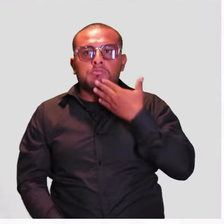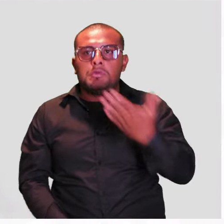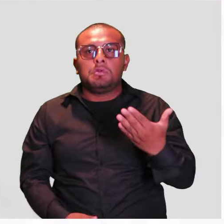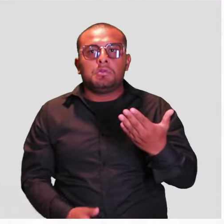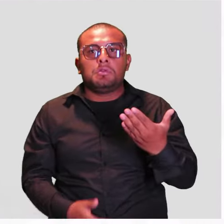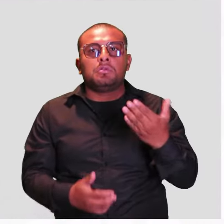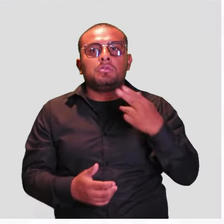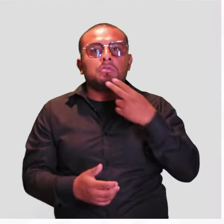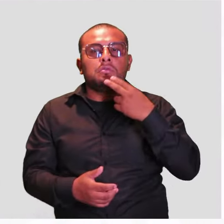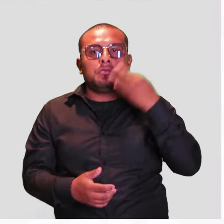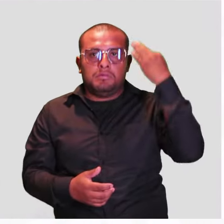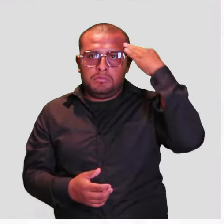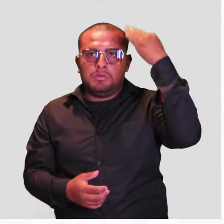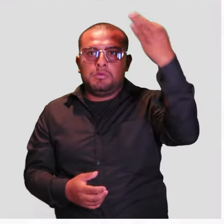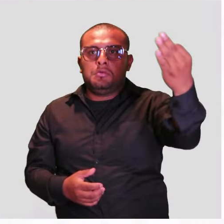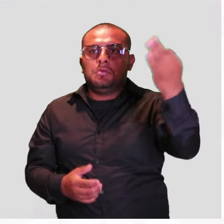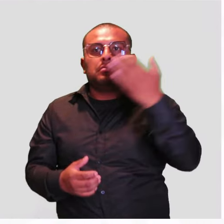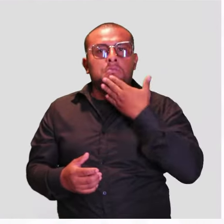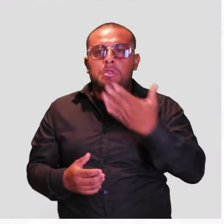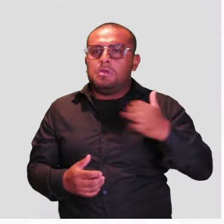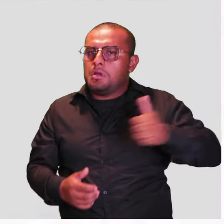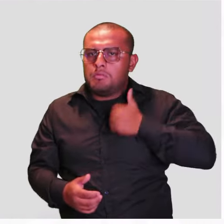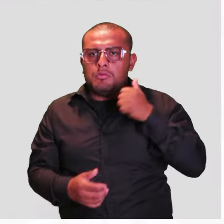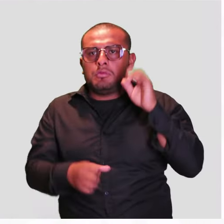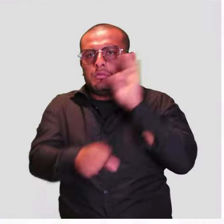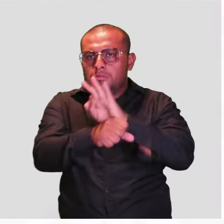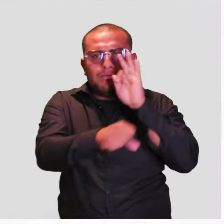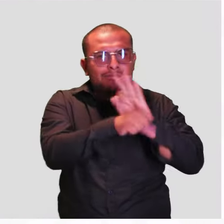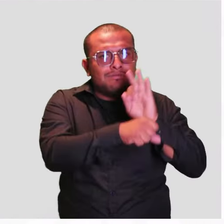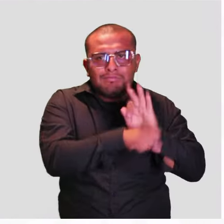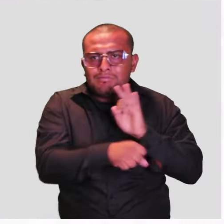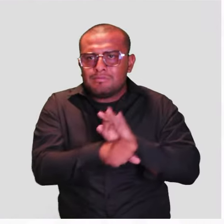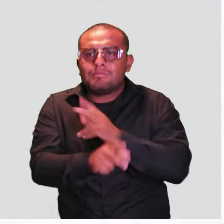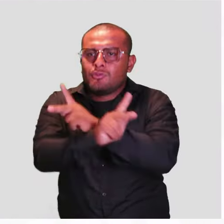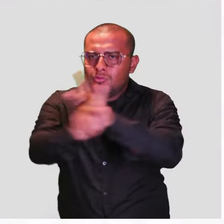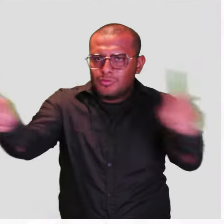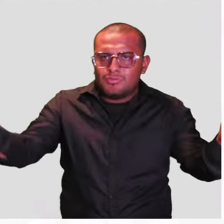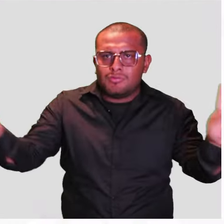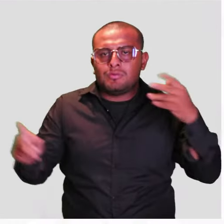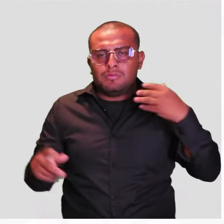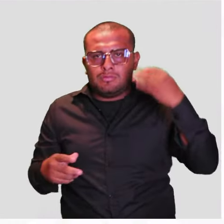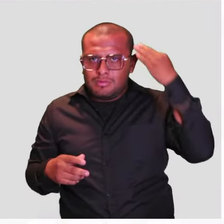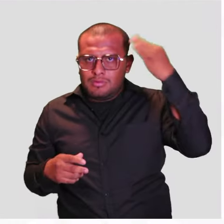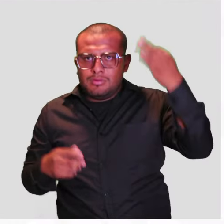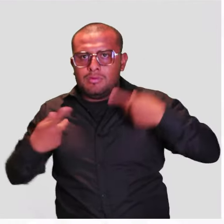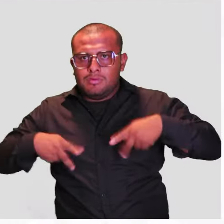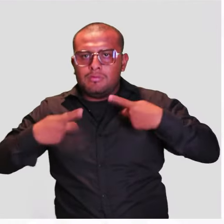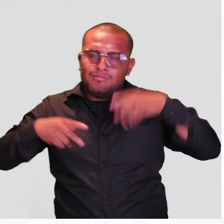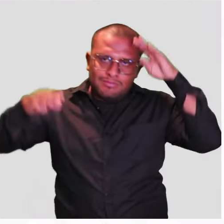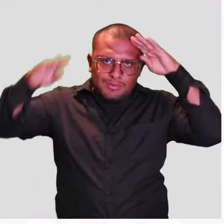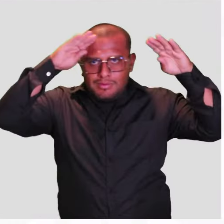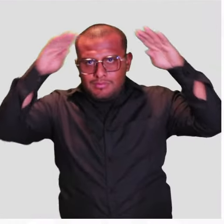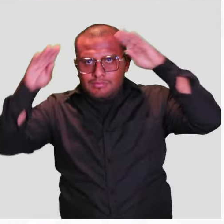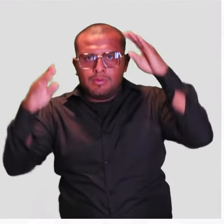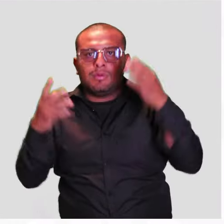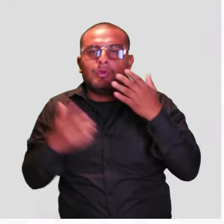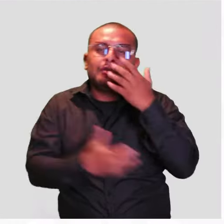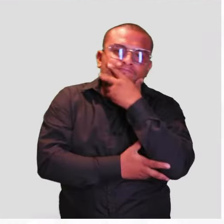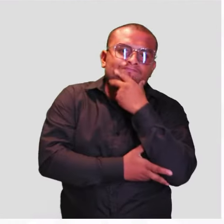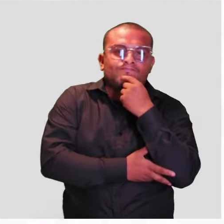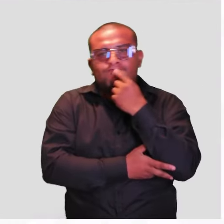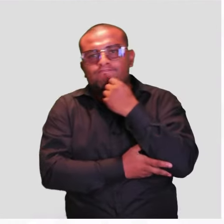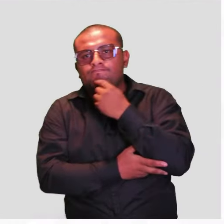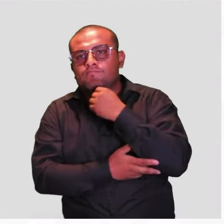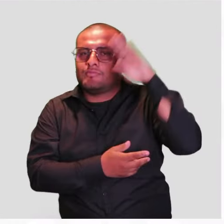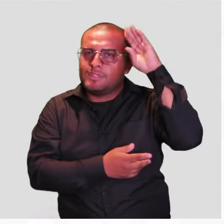las candidaturas, evidentemente para toda la ciudadanía, para que puedan llevar a cabo esa profundización en los temas que son tan sensibles